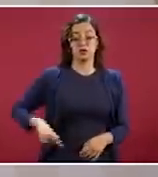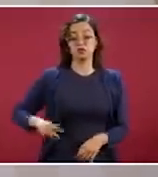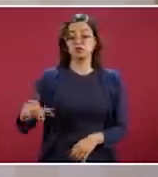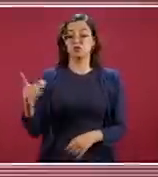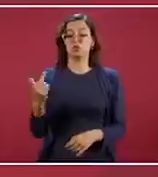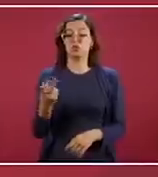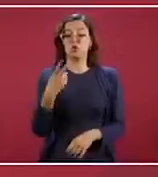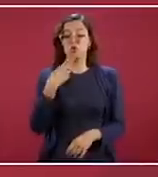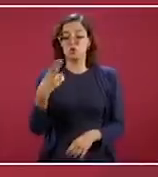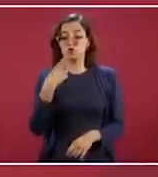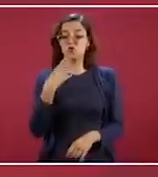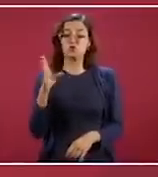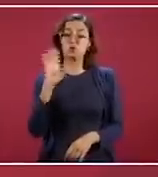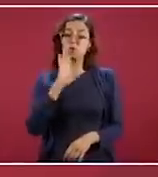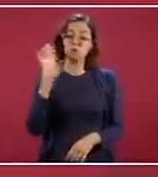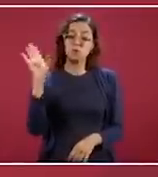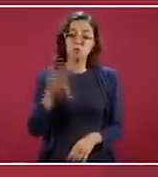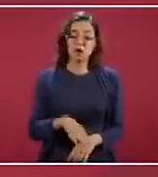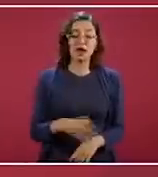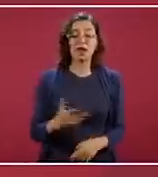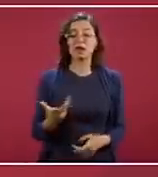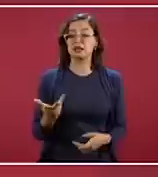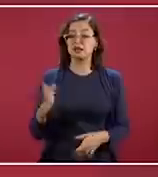con la guerra